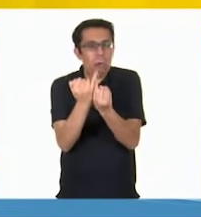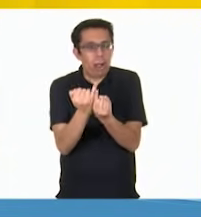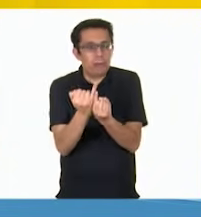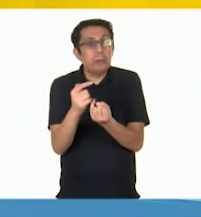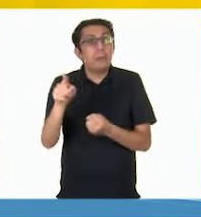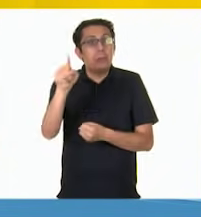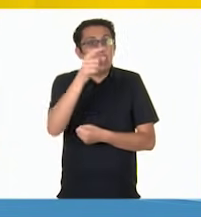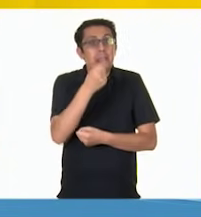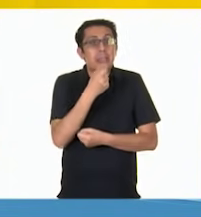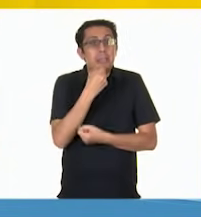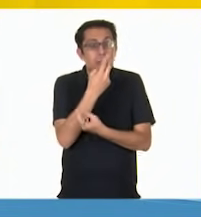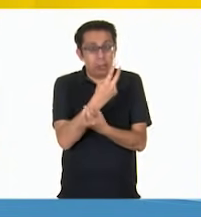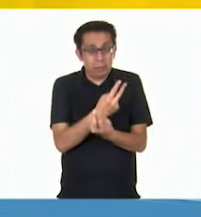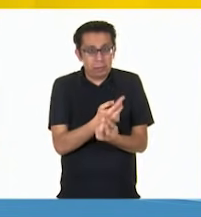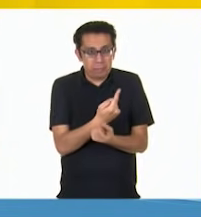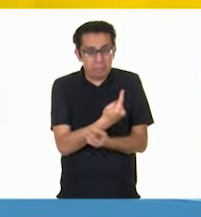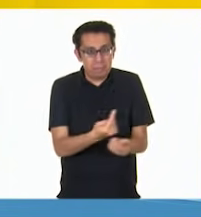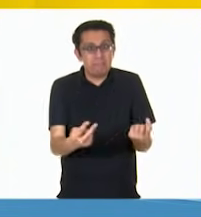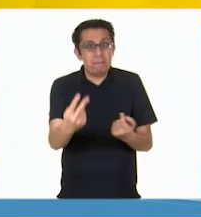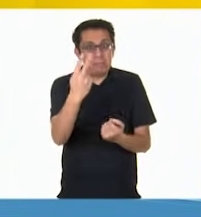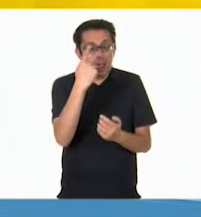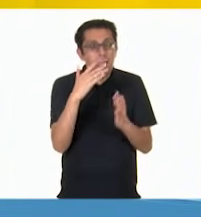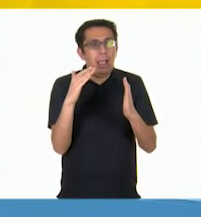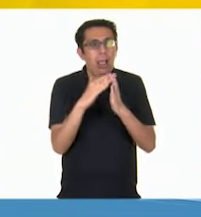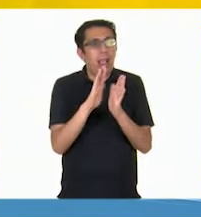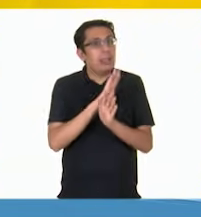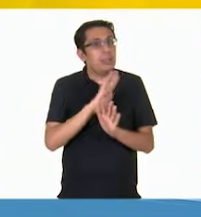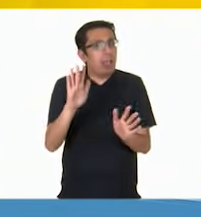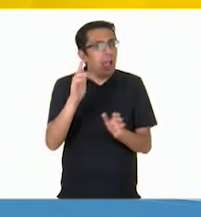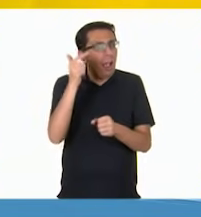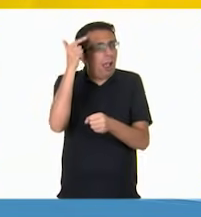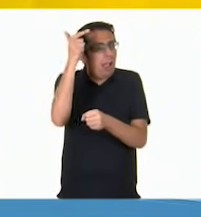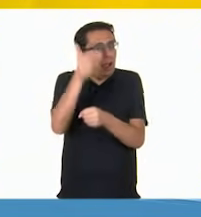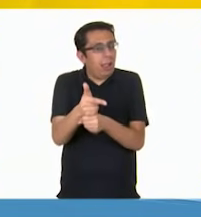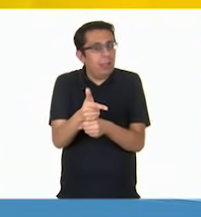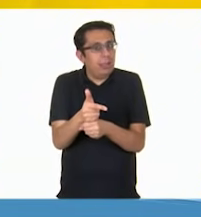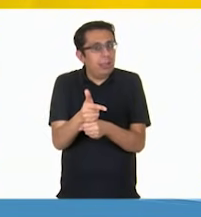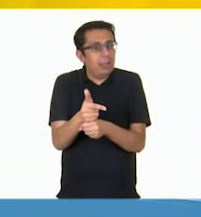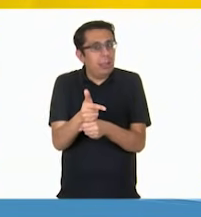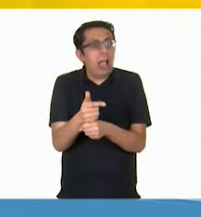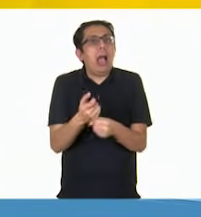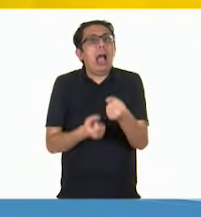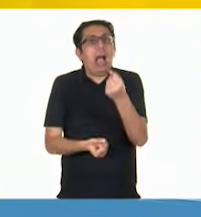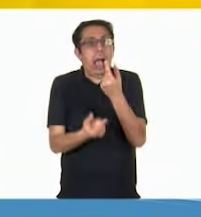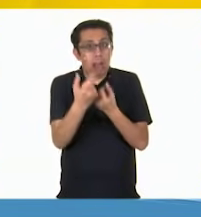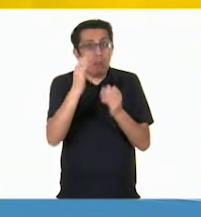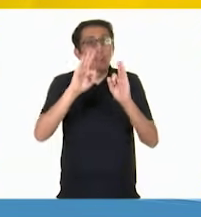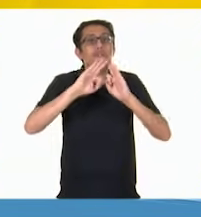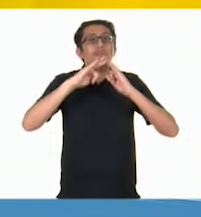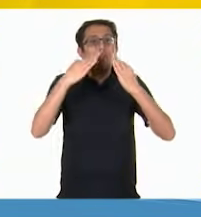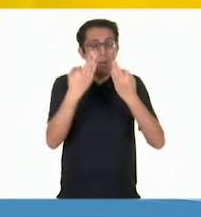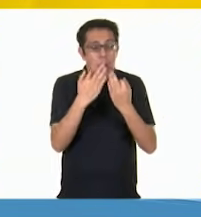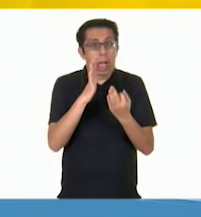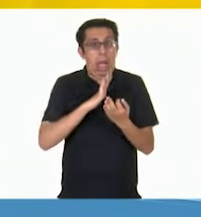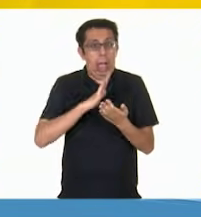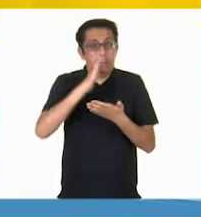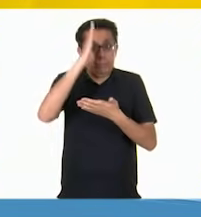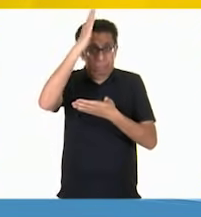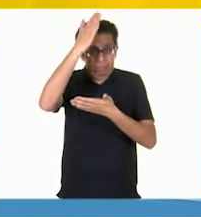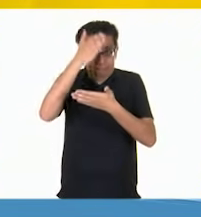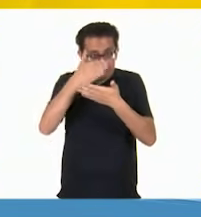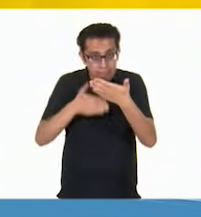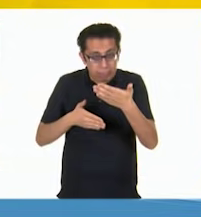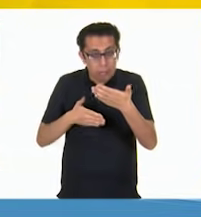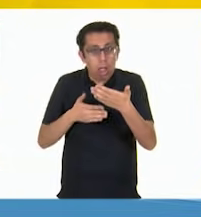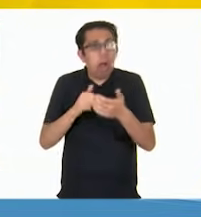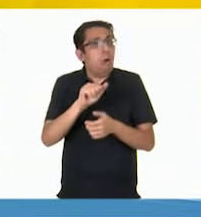niñas que nos ven desde casa, ¿se dieron cuenta de por qué algunas figuras tienen ejes de simetría y otras